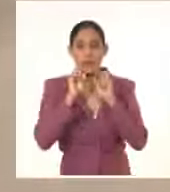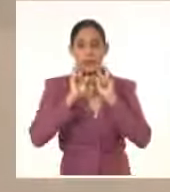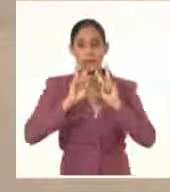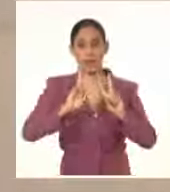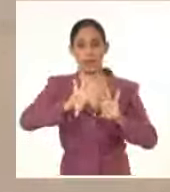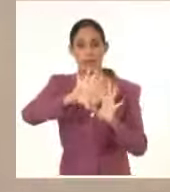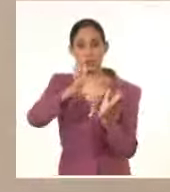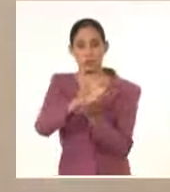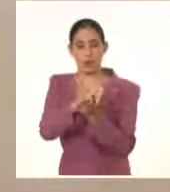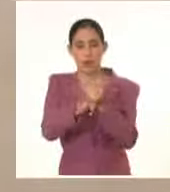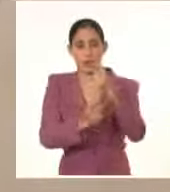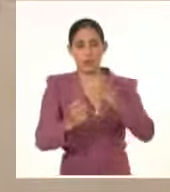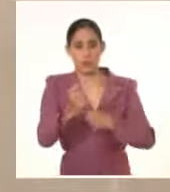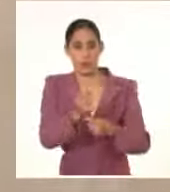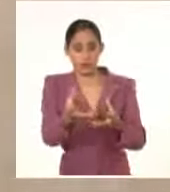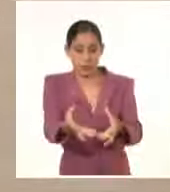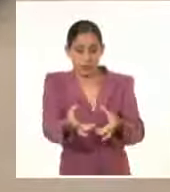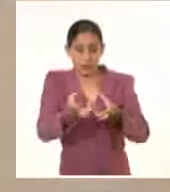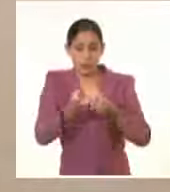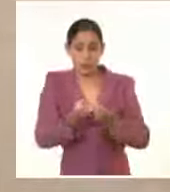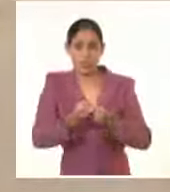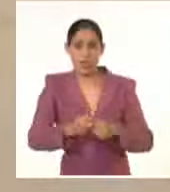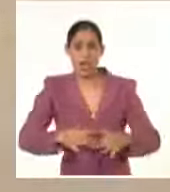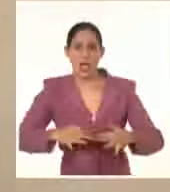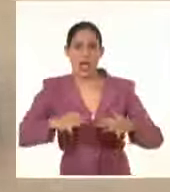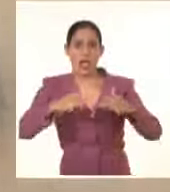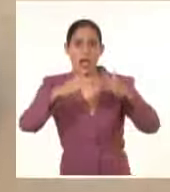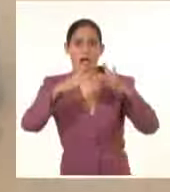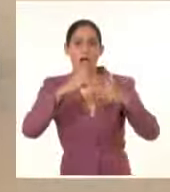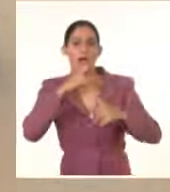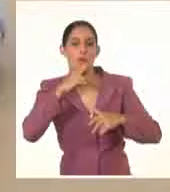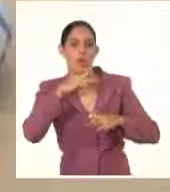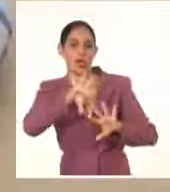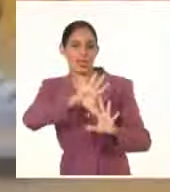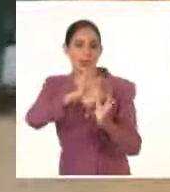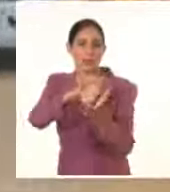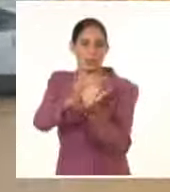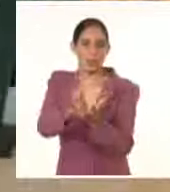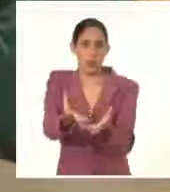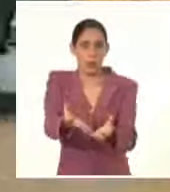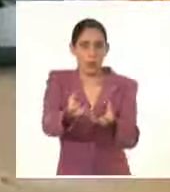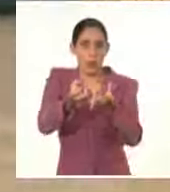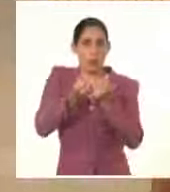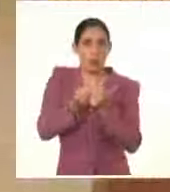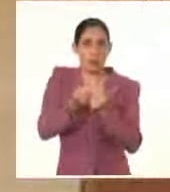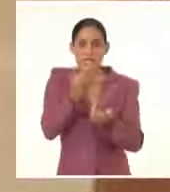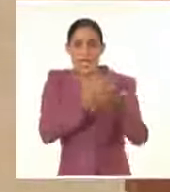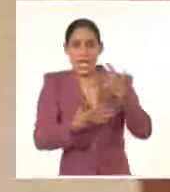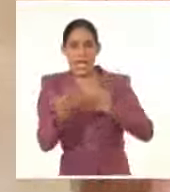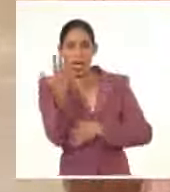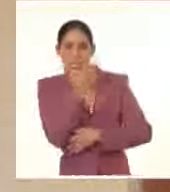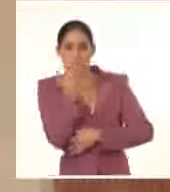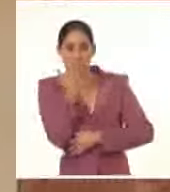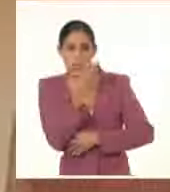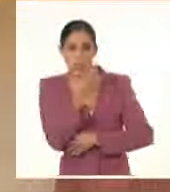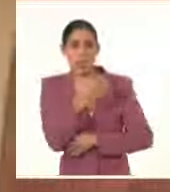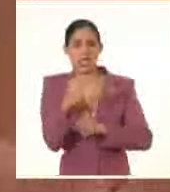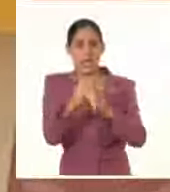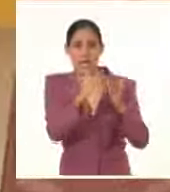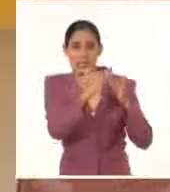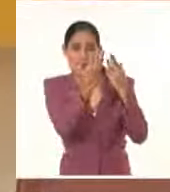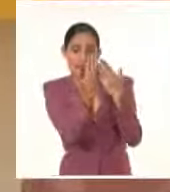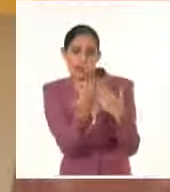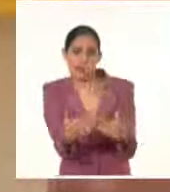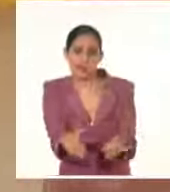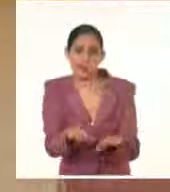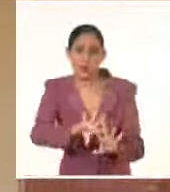En el rescate y salvamento tras las inundaciones, en el auxilio oportuno y solidario a quienes perdieron sus viviendas y pertenencias, en